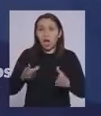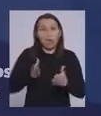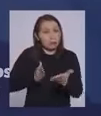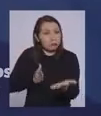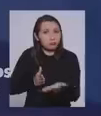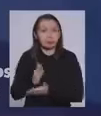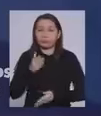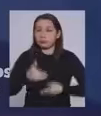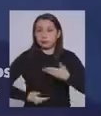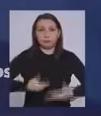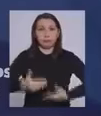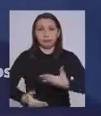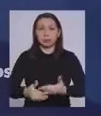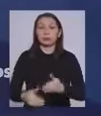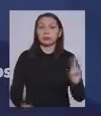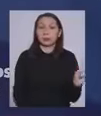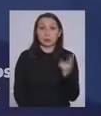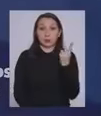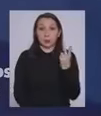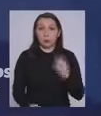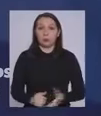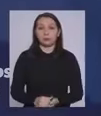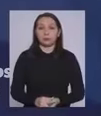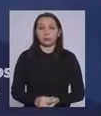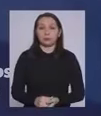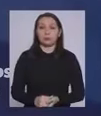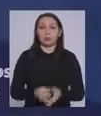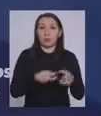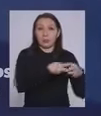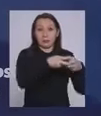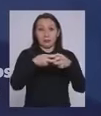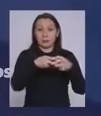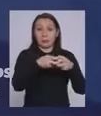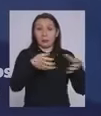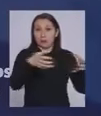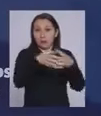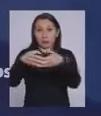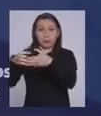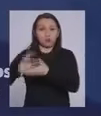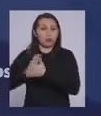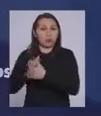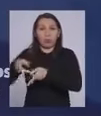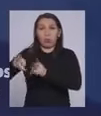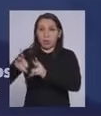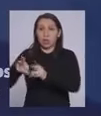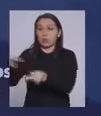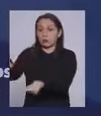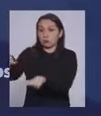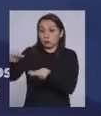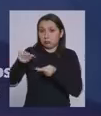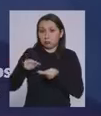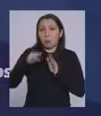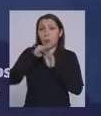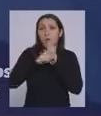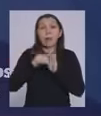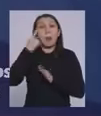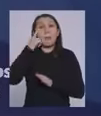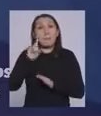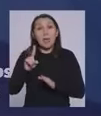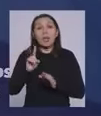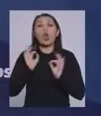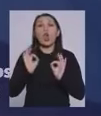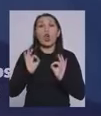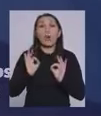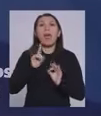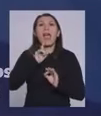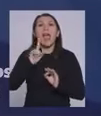marcha. Segundo, los gremios tienen todo el derecho a recibir el programa, pero el programa se envía